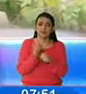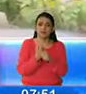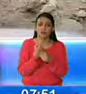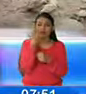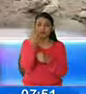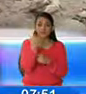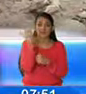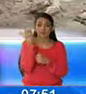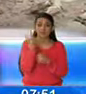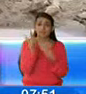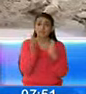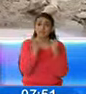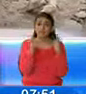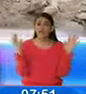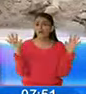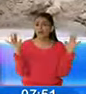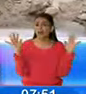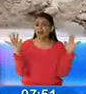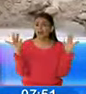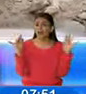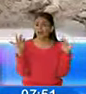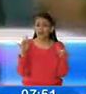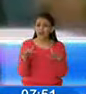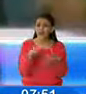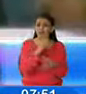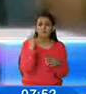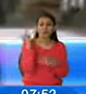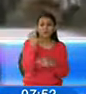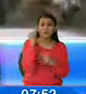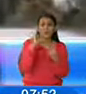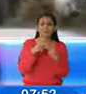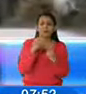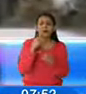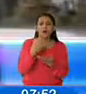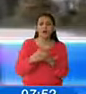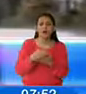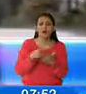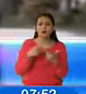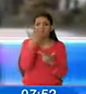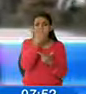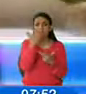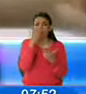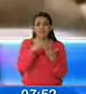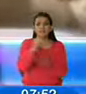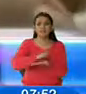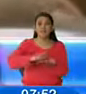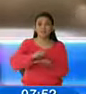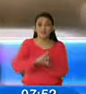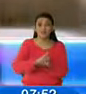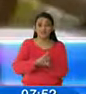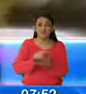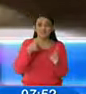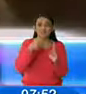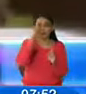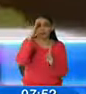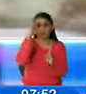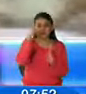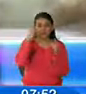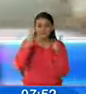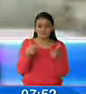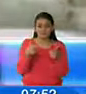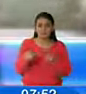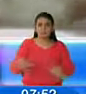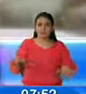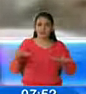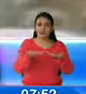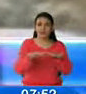días había cientos de personas que arribaron desde Imbabura, El Oro, Esmeraldas y Azuay, comentó uno de los policías que custodiaban